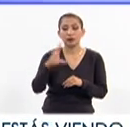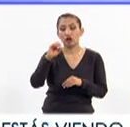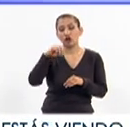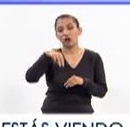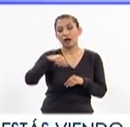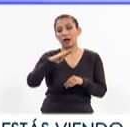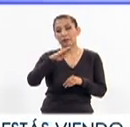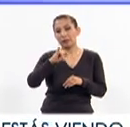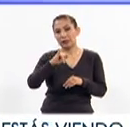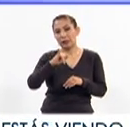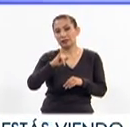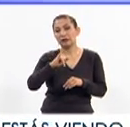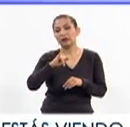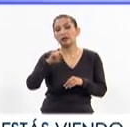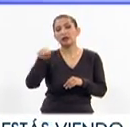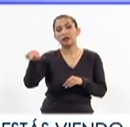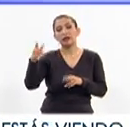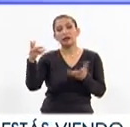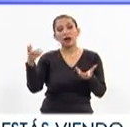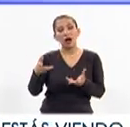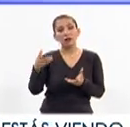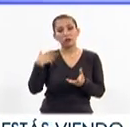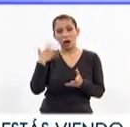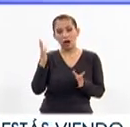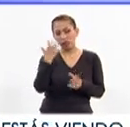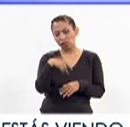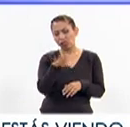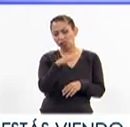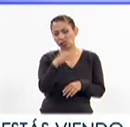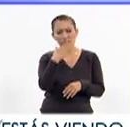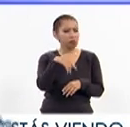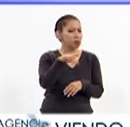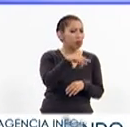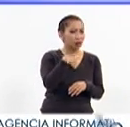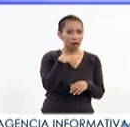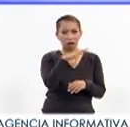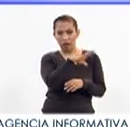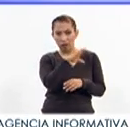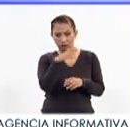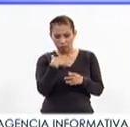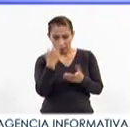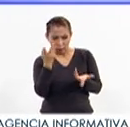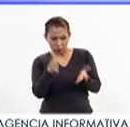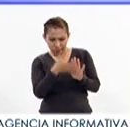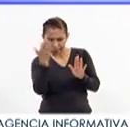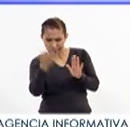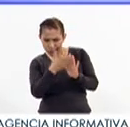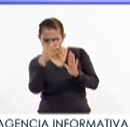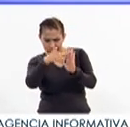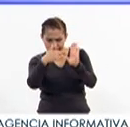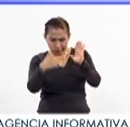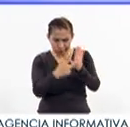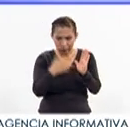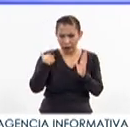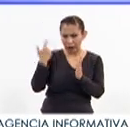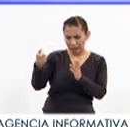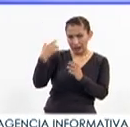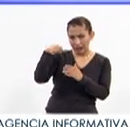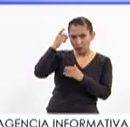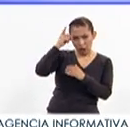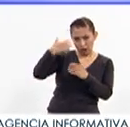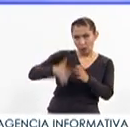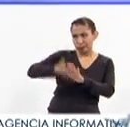Conavi, por ejemplo, sí, ha hecho o ha buscado en los códigos de construcción, en los desarrolladores de viviendas,